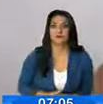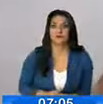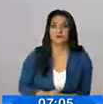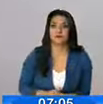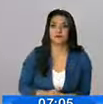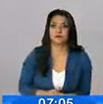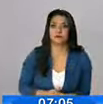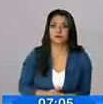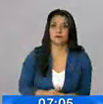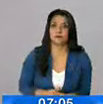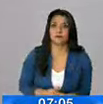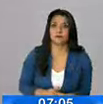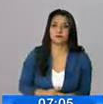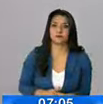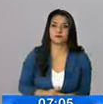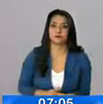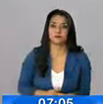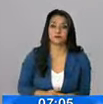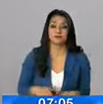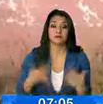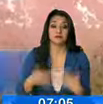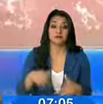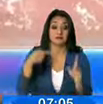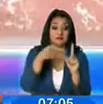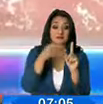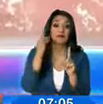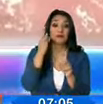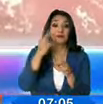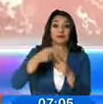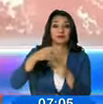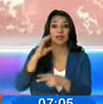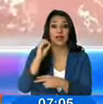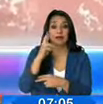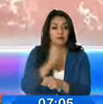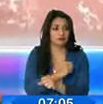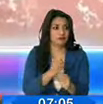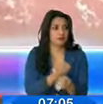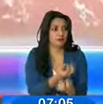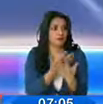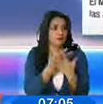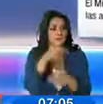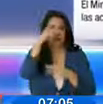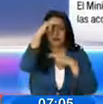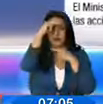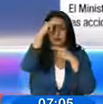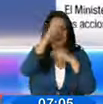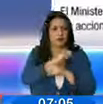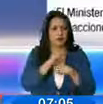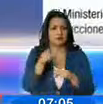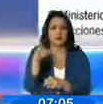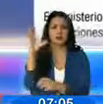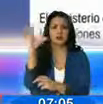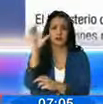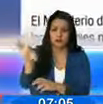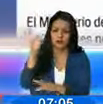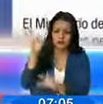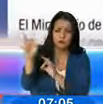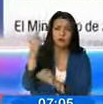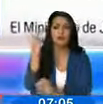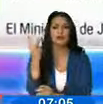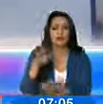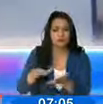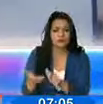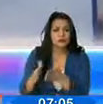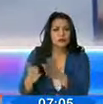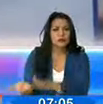Como un balde de agua fría le cayó a Carmen Villacís enterarse por las noticias que en Colombia fueron encontrados dos cadáveres